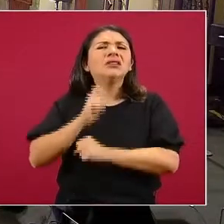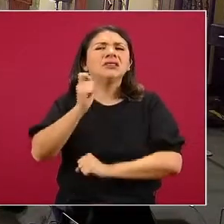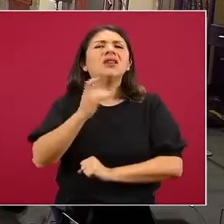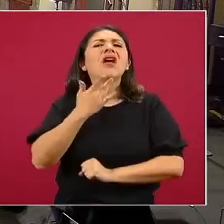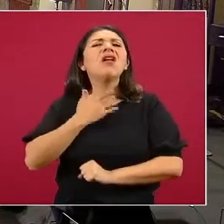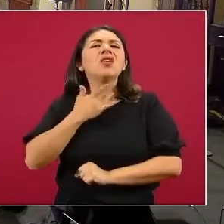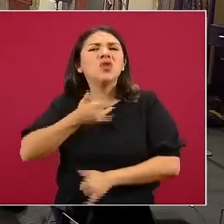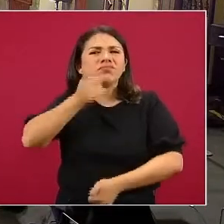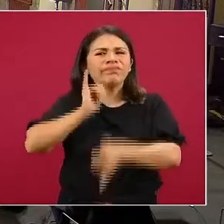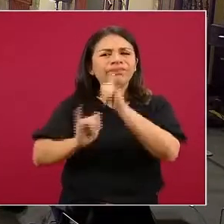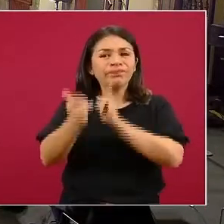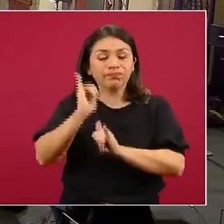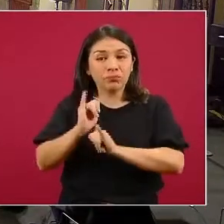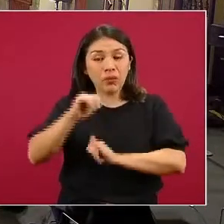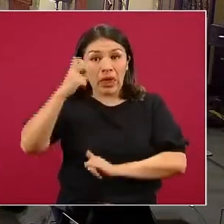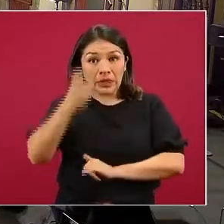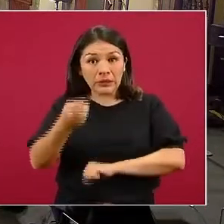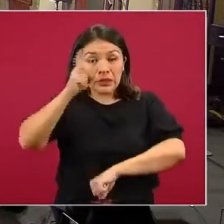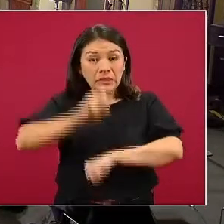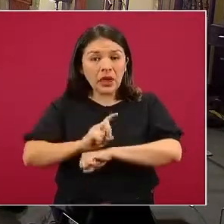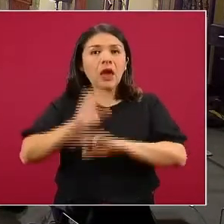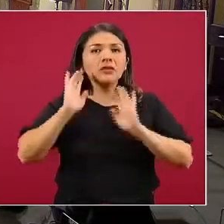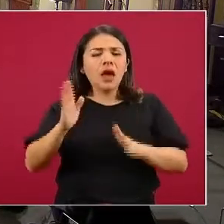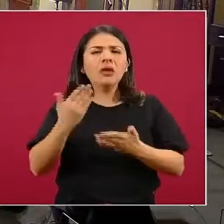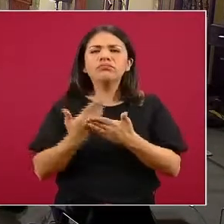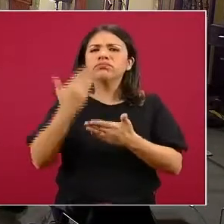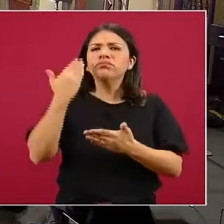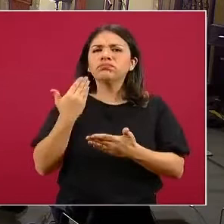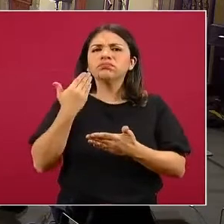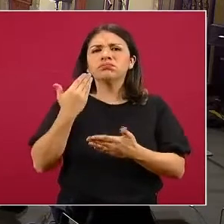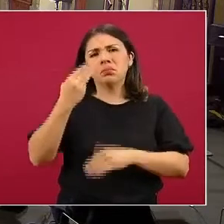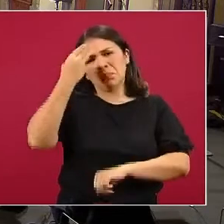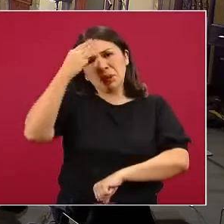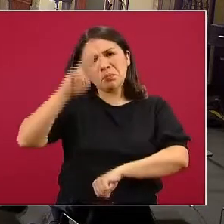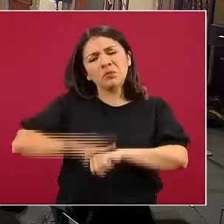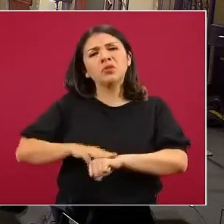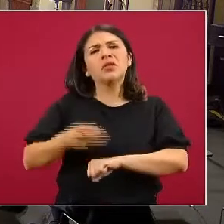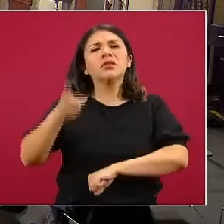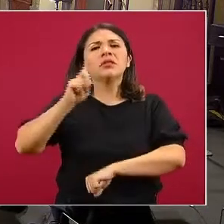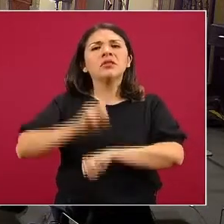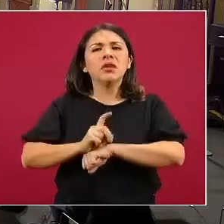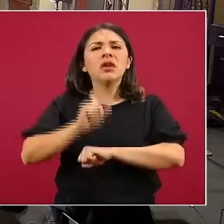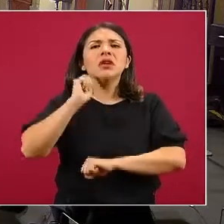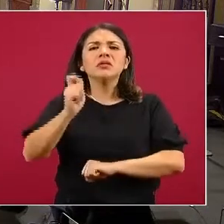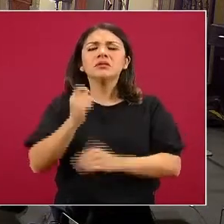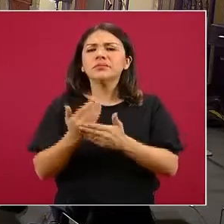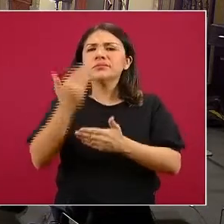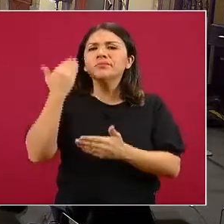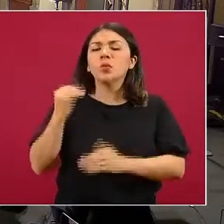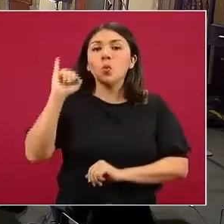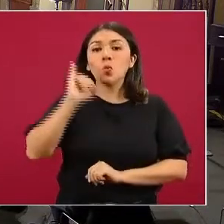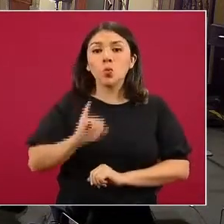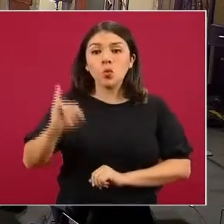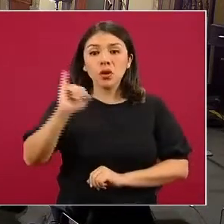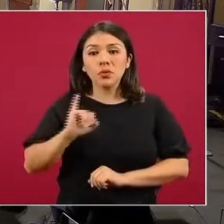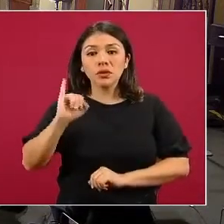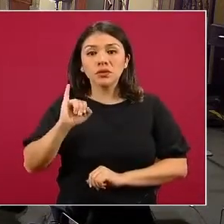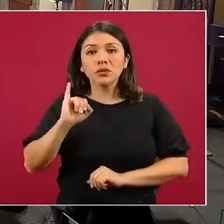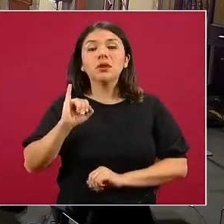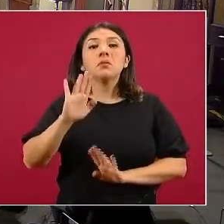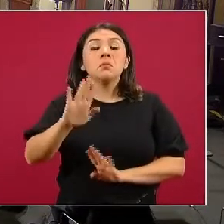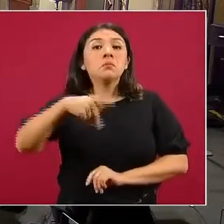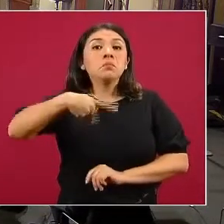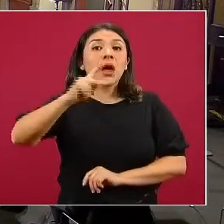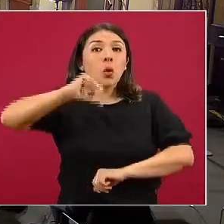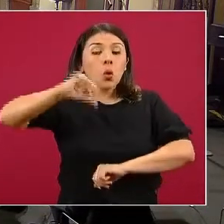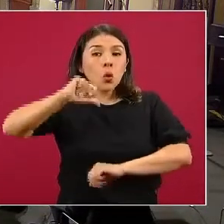día fue celebrado el pasado, o conmemorado, o recordado el pasado jueves, pero